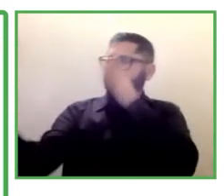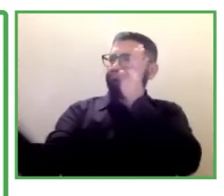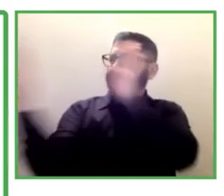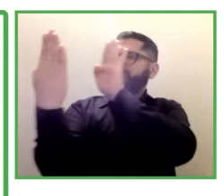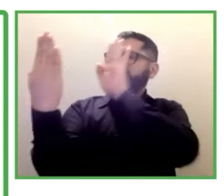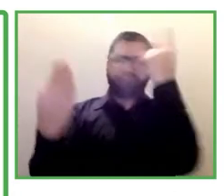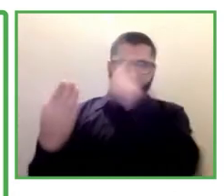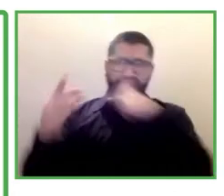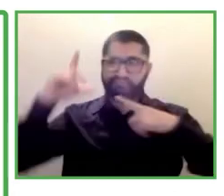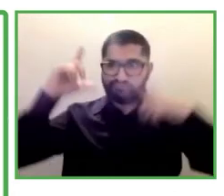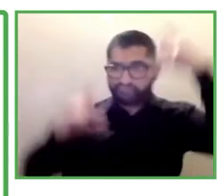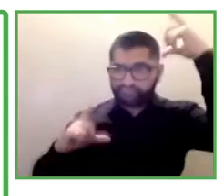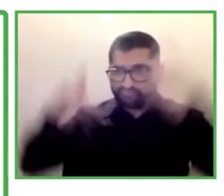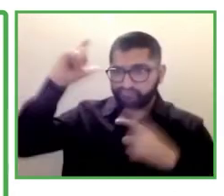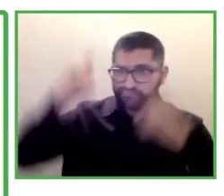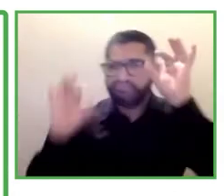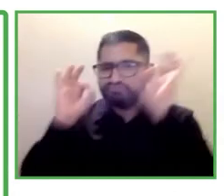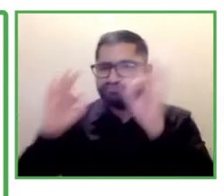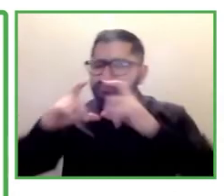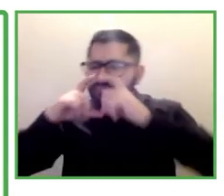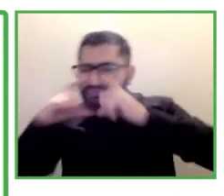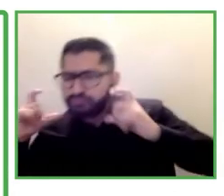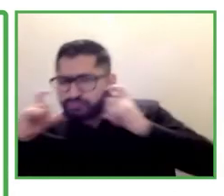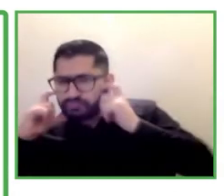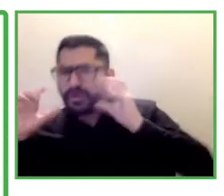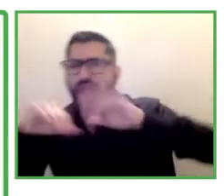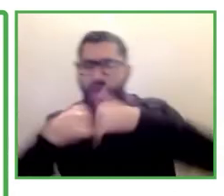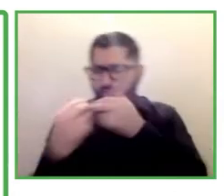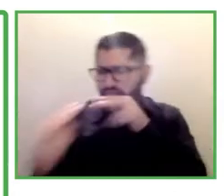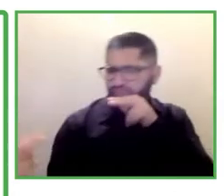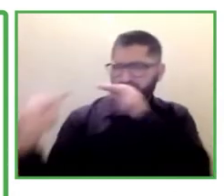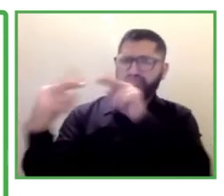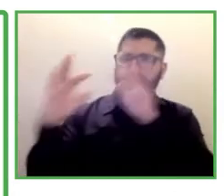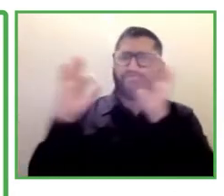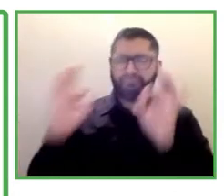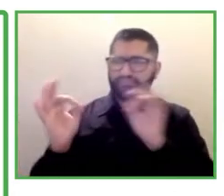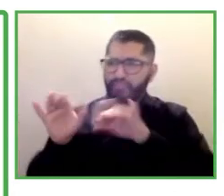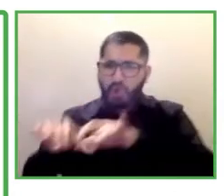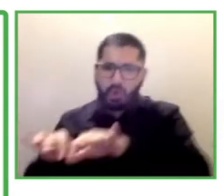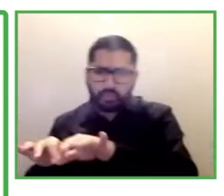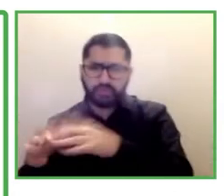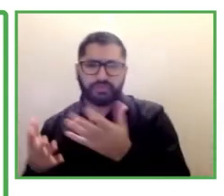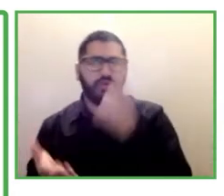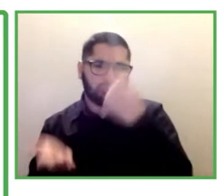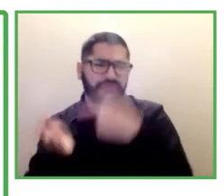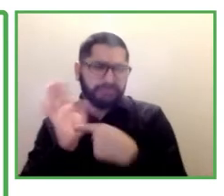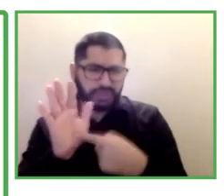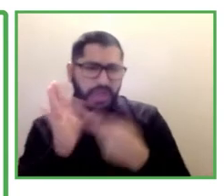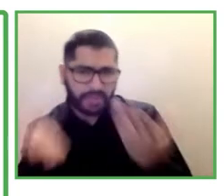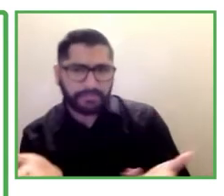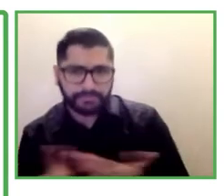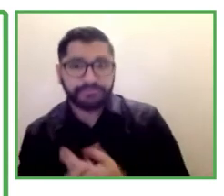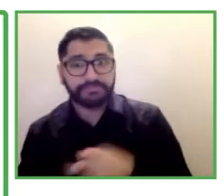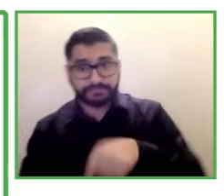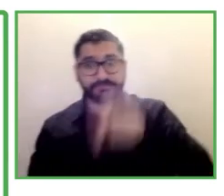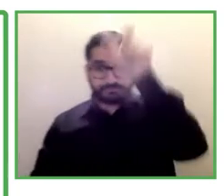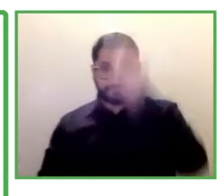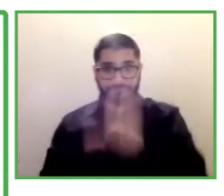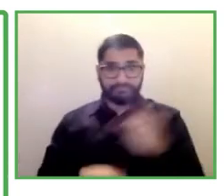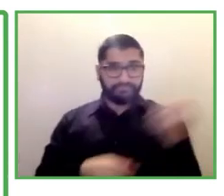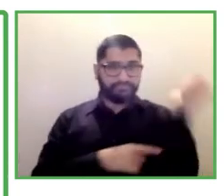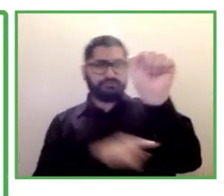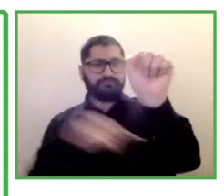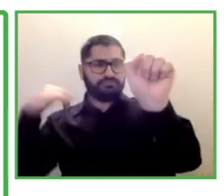gestos. Si hay que llamarle su atención por detrás, tocarle levemente el hombro, y se puede comunicar por canales escritos